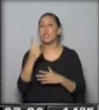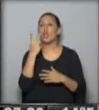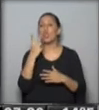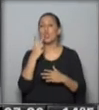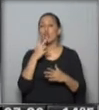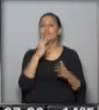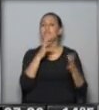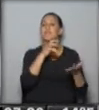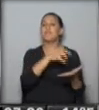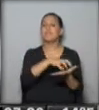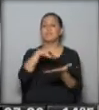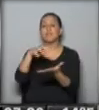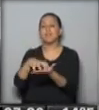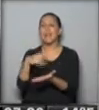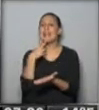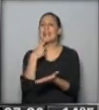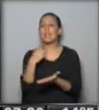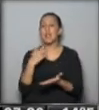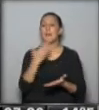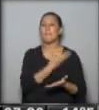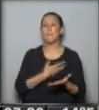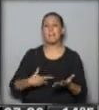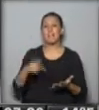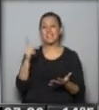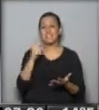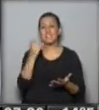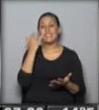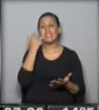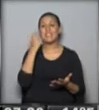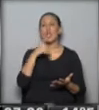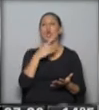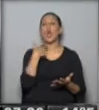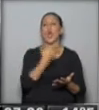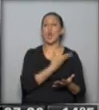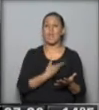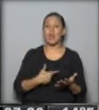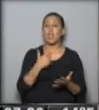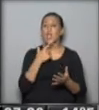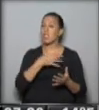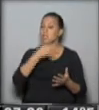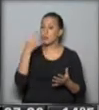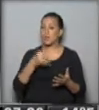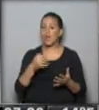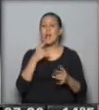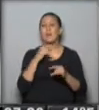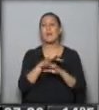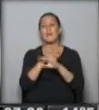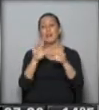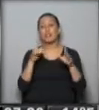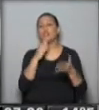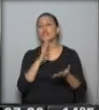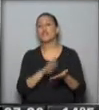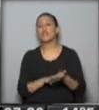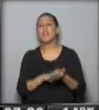represas hidroeléctricas. Presidente Néstor Kirchner y gobernador Cepernic aseguró y señaló que las versiones que indicaban sobre